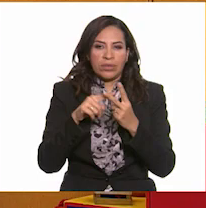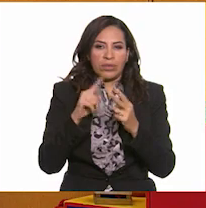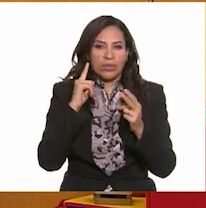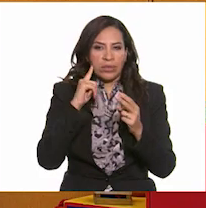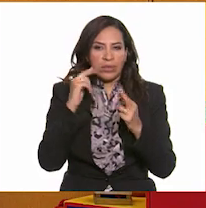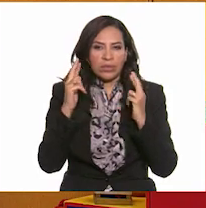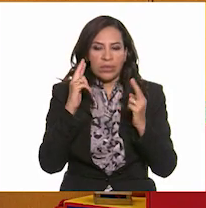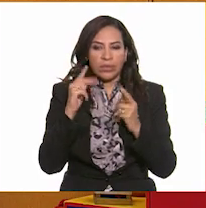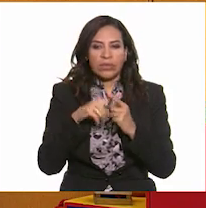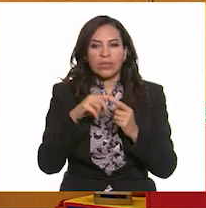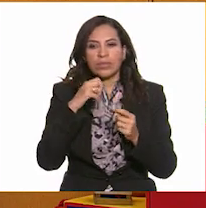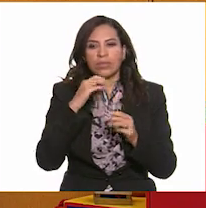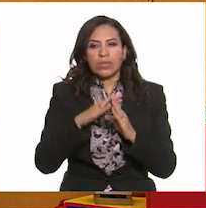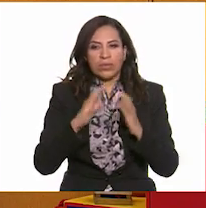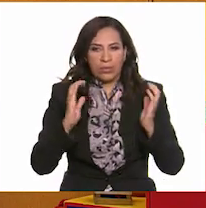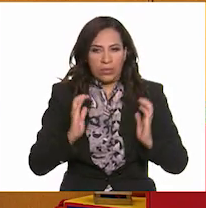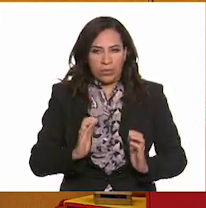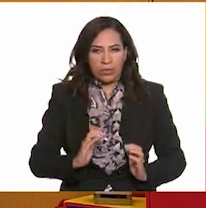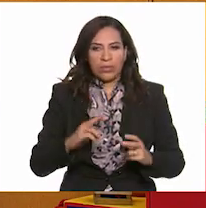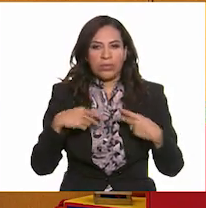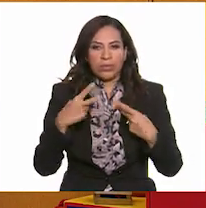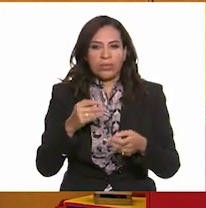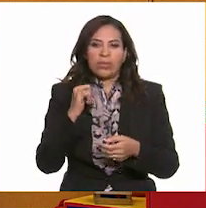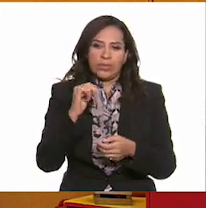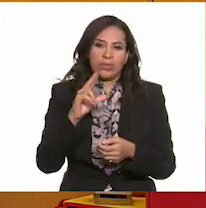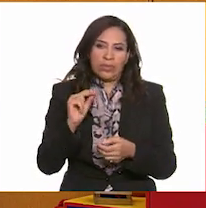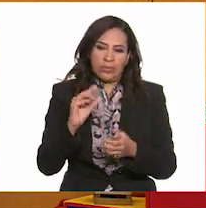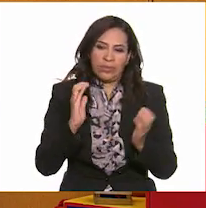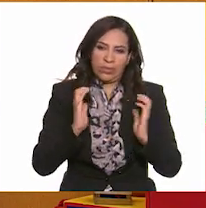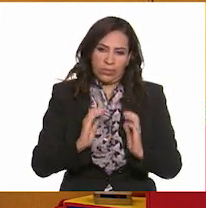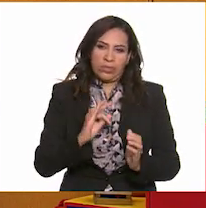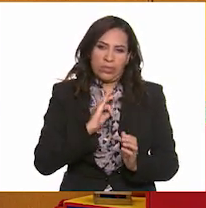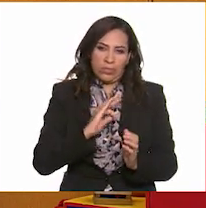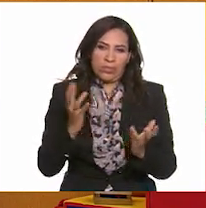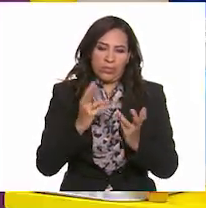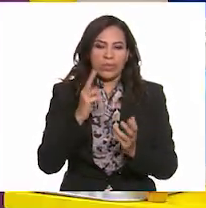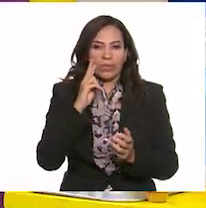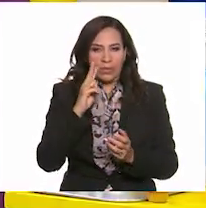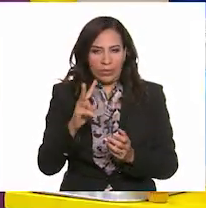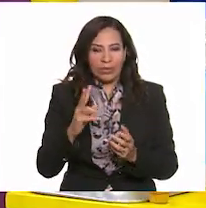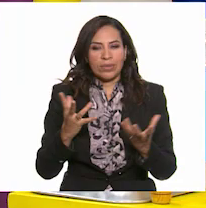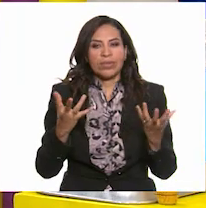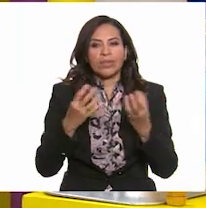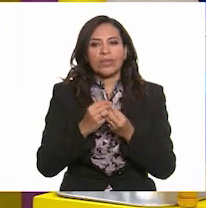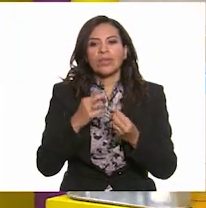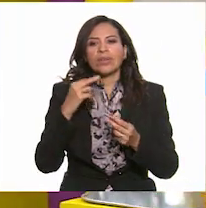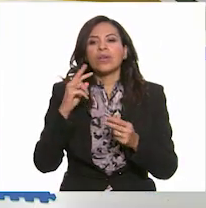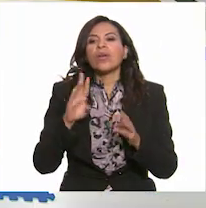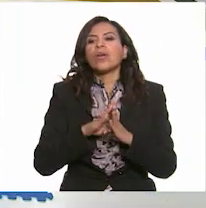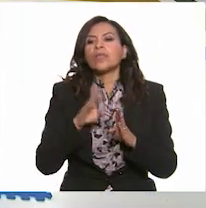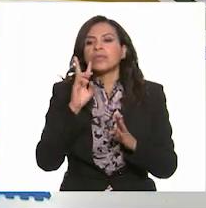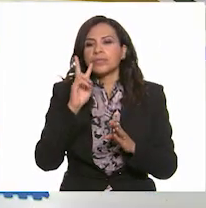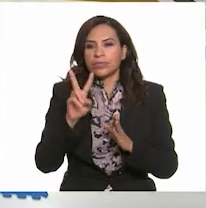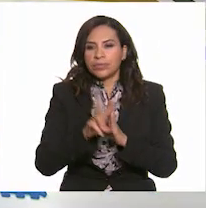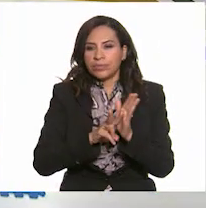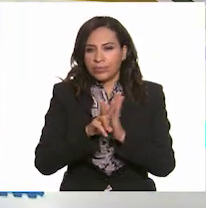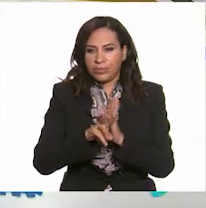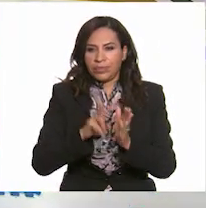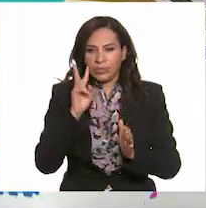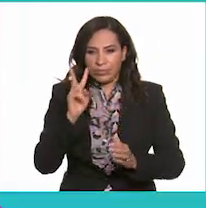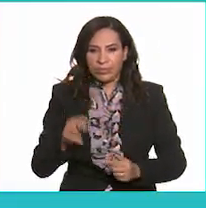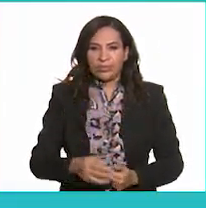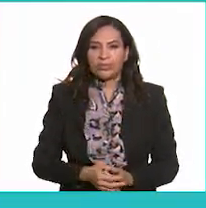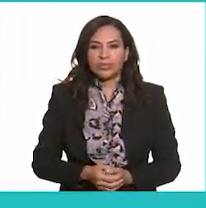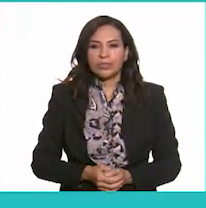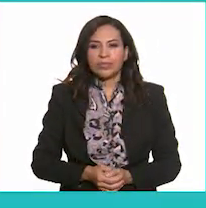tanto voluntarios Ajá. como involuntarios, ¿verdad? Ah. Muy bien, vamos a ver esta combinación de sonidos. ¡Vamos a ver video! ¡Vamos,